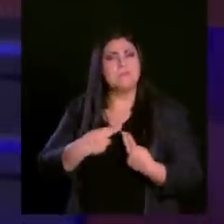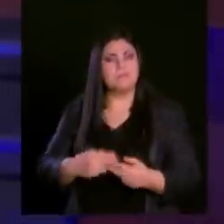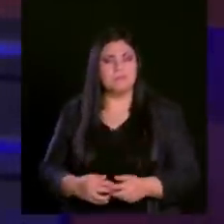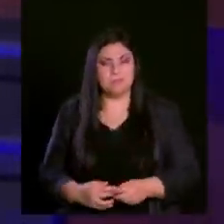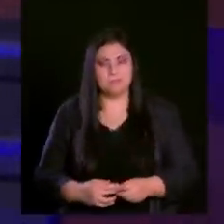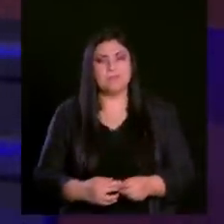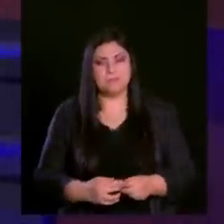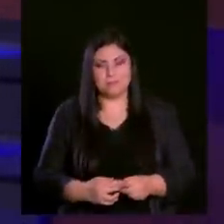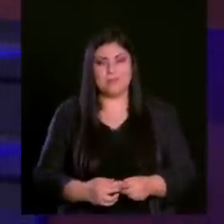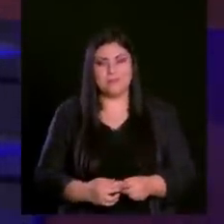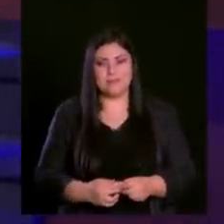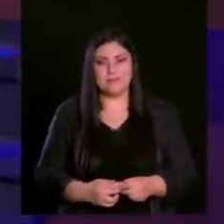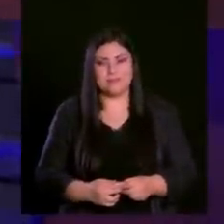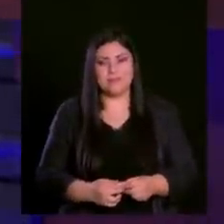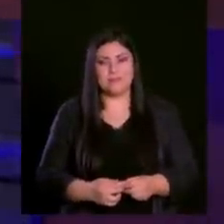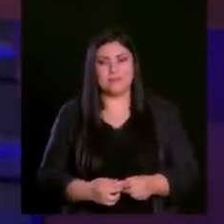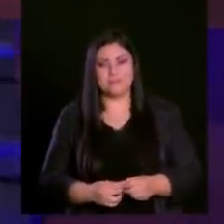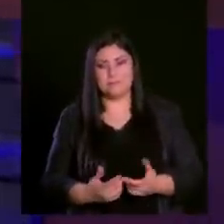difícil